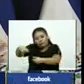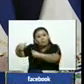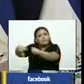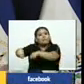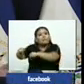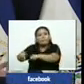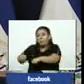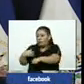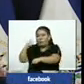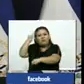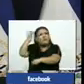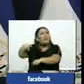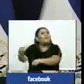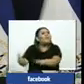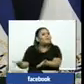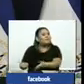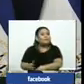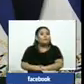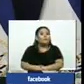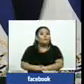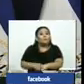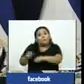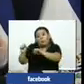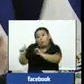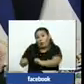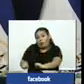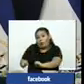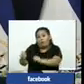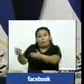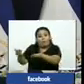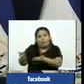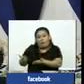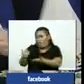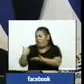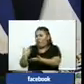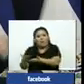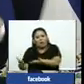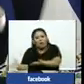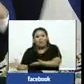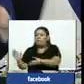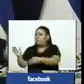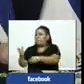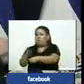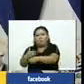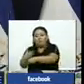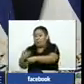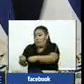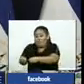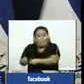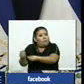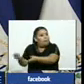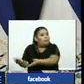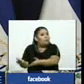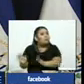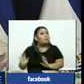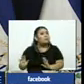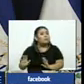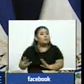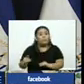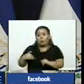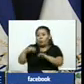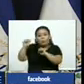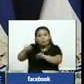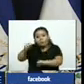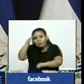en donde no sabíamos qué venía ahí adentro. Podía venir diferentes tipos de cosas para partidos políticos, dinero, etcétera, y no se puede